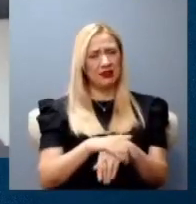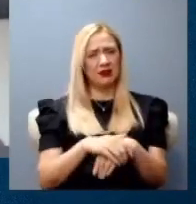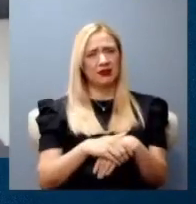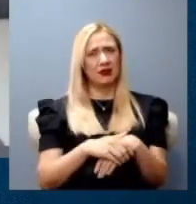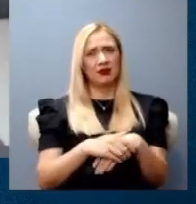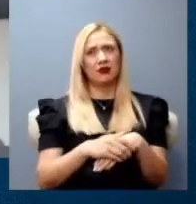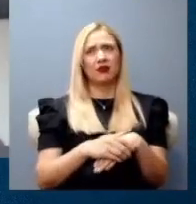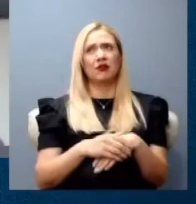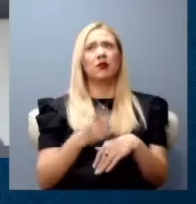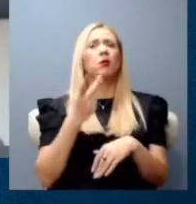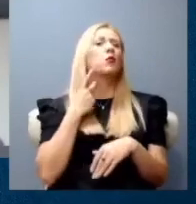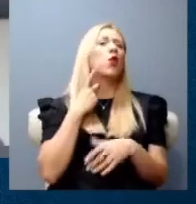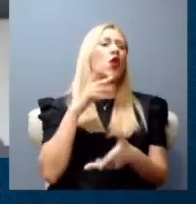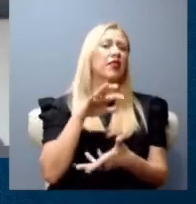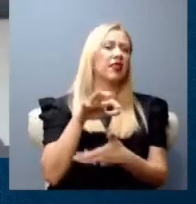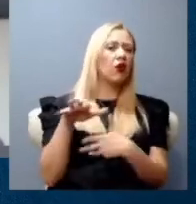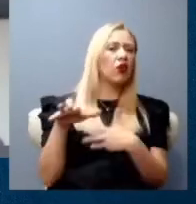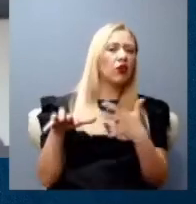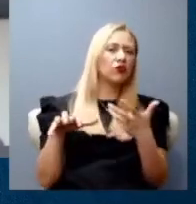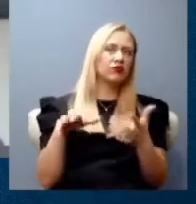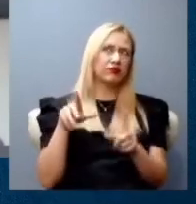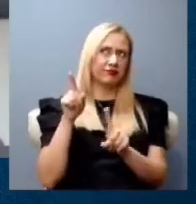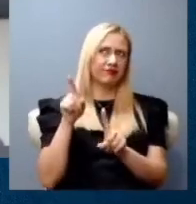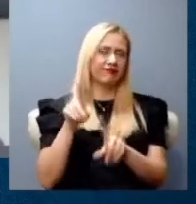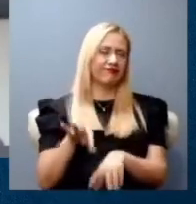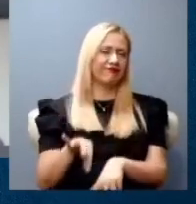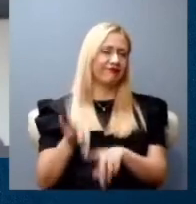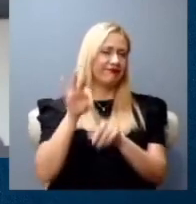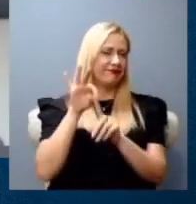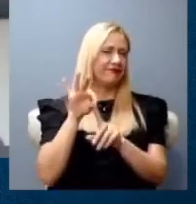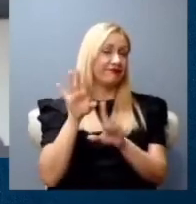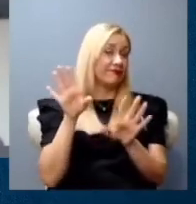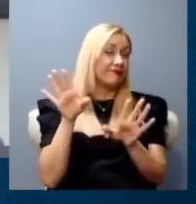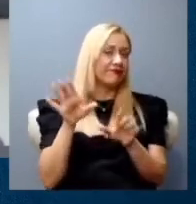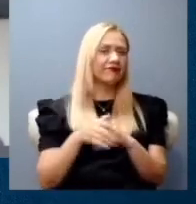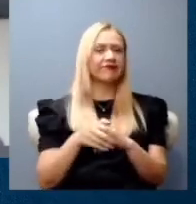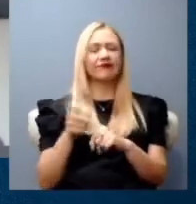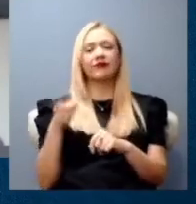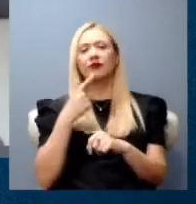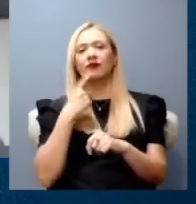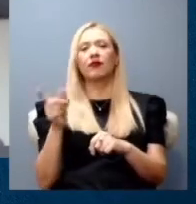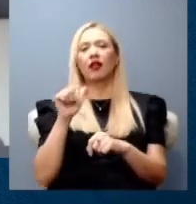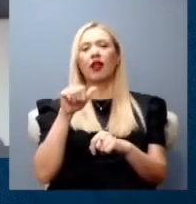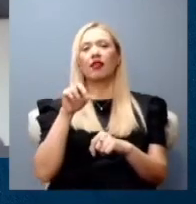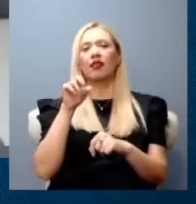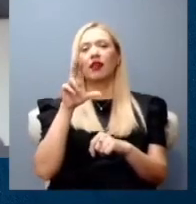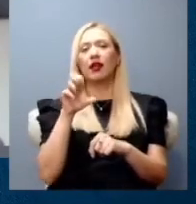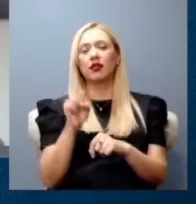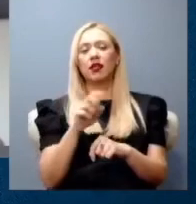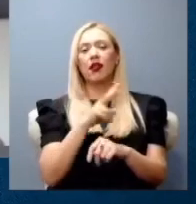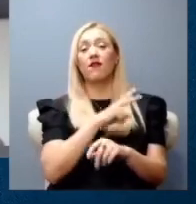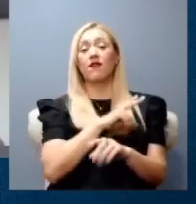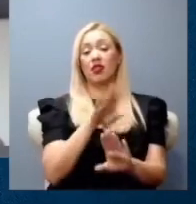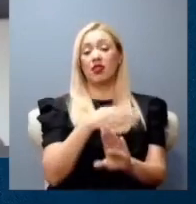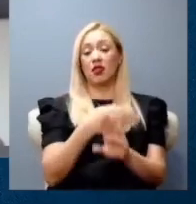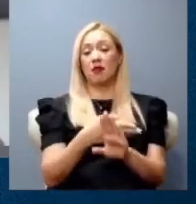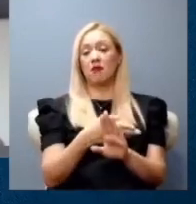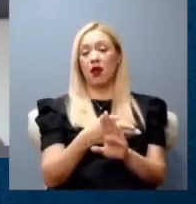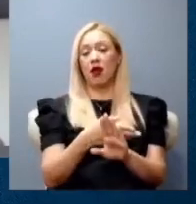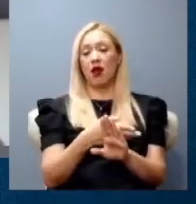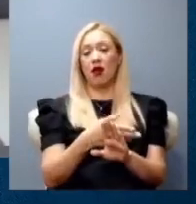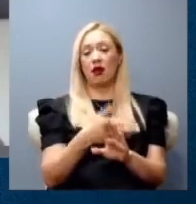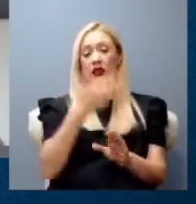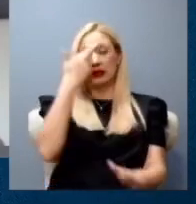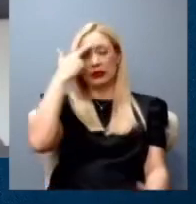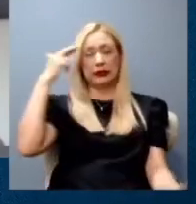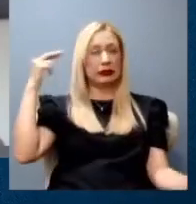vista político. Como bien decía Andrés, cualquier víctima de una violación a los